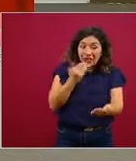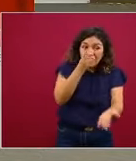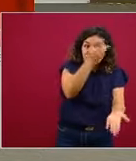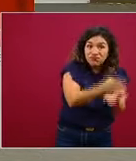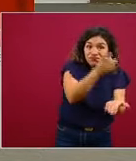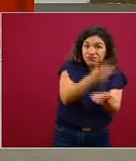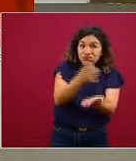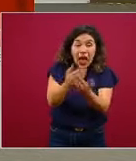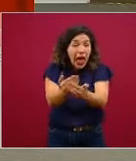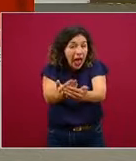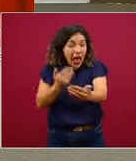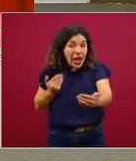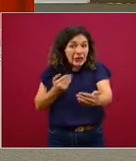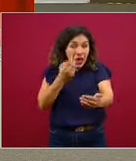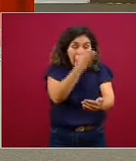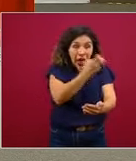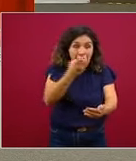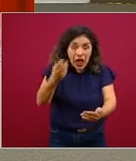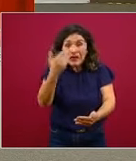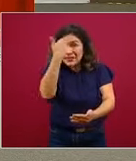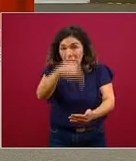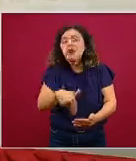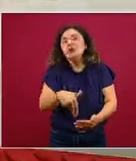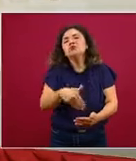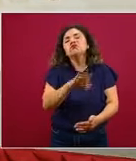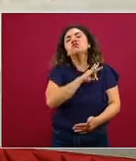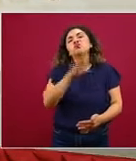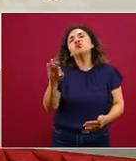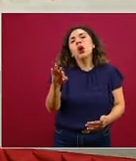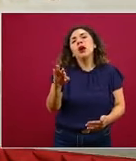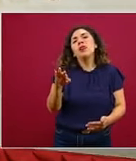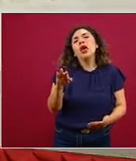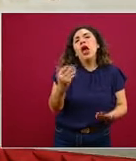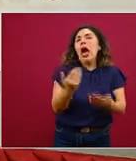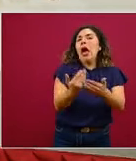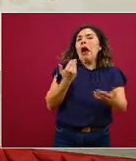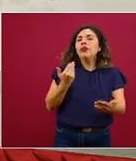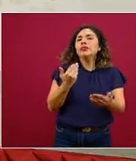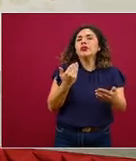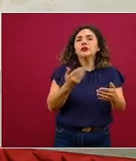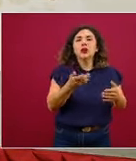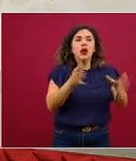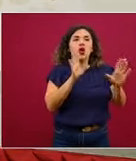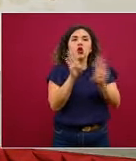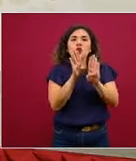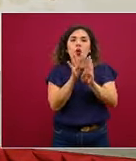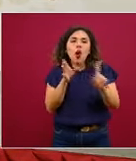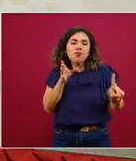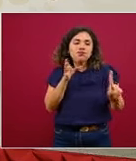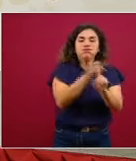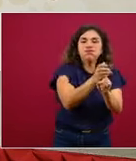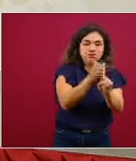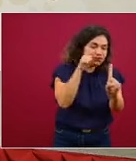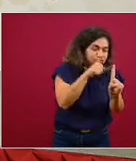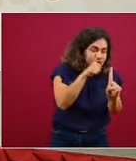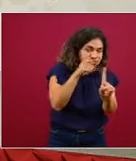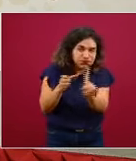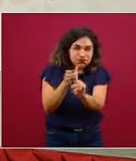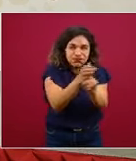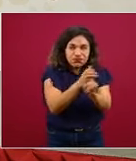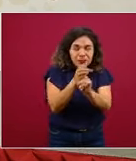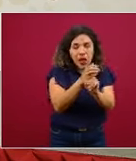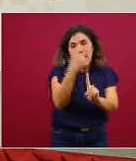a estas personas, entonces hay la posibilidad, lógicamente, de llevar a cabo un resguardo, llevar a cabo